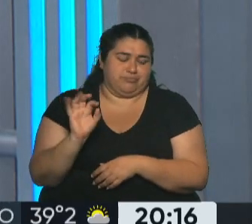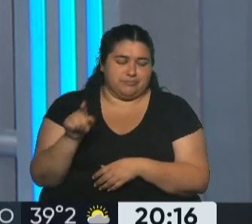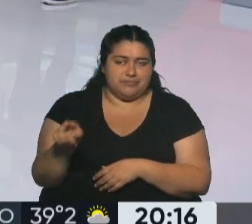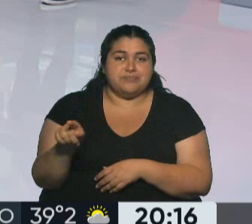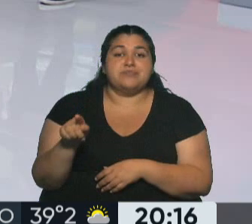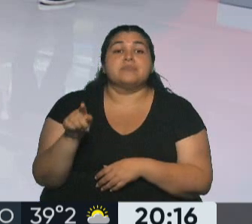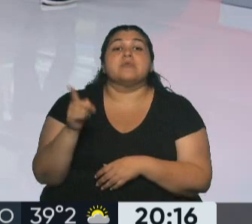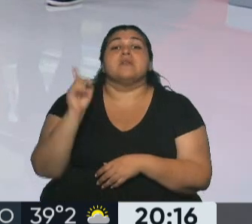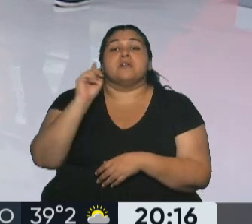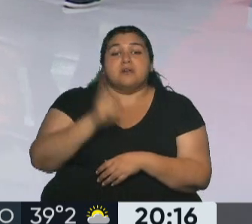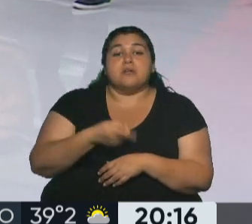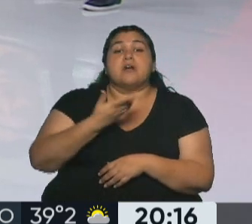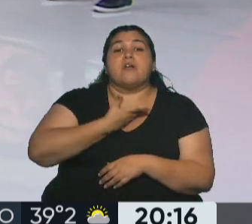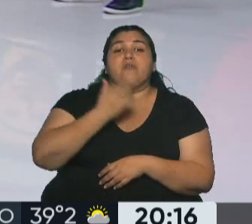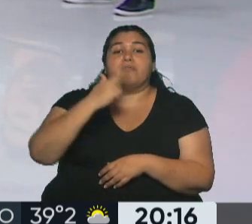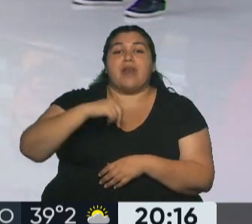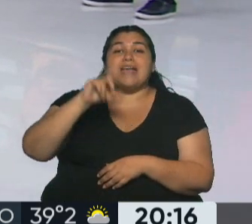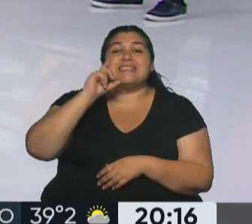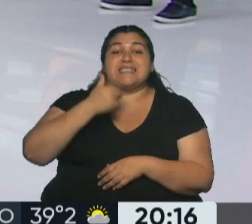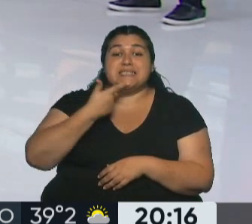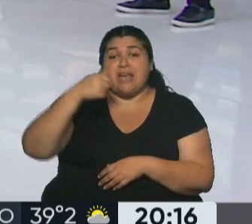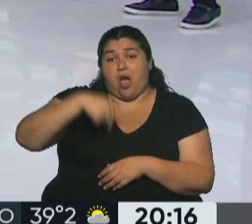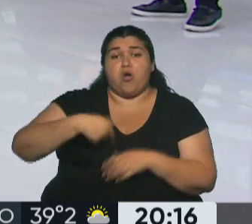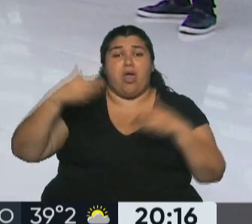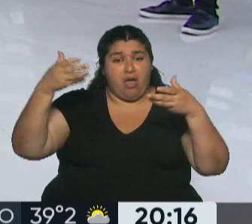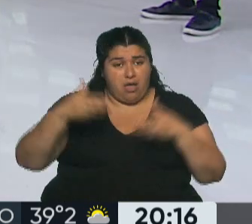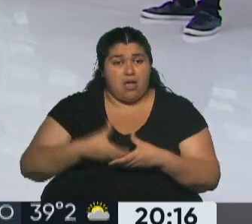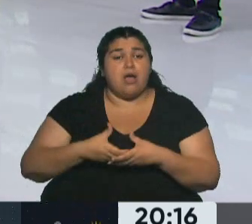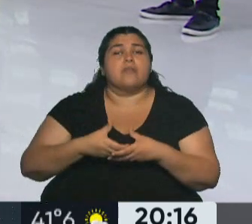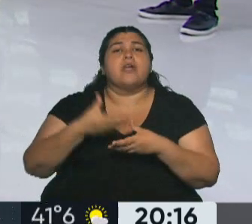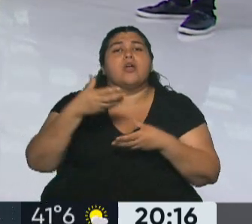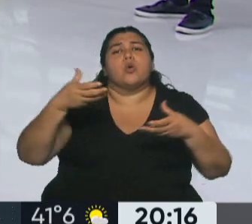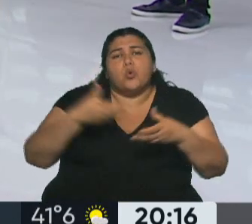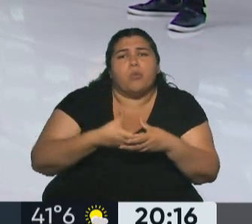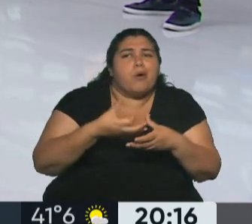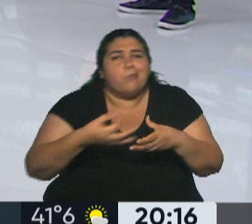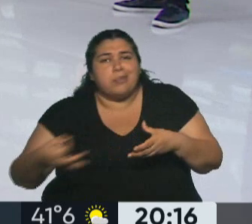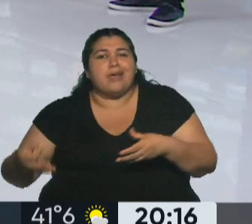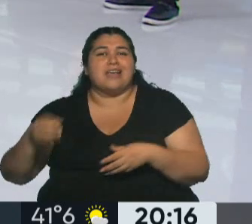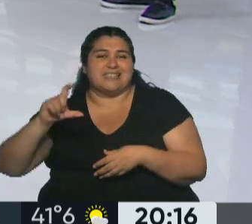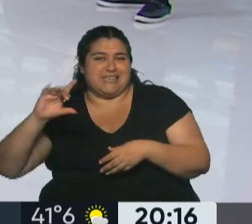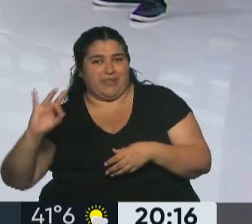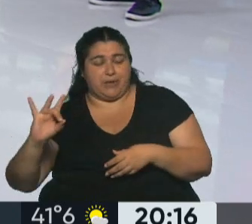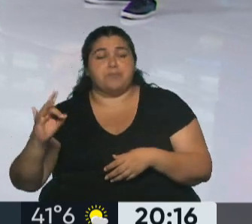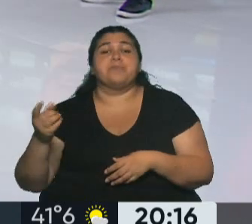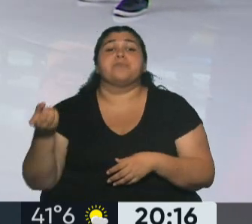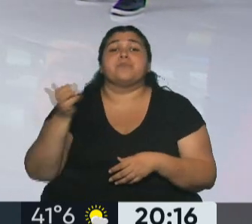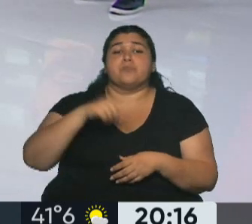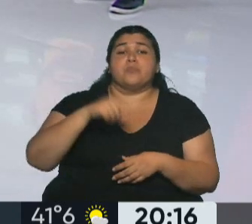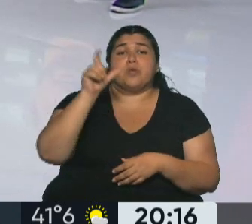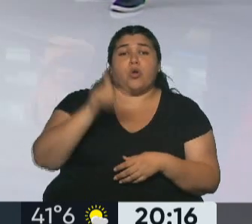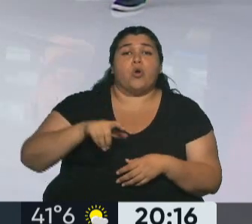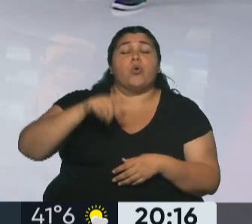del ciclón César Francis es actual miembro de La minoría en la comisión directiva Y por último Marcelo